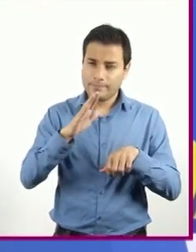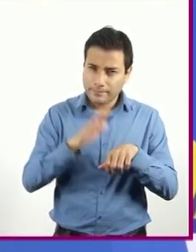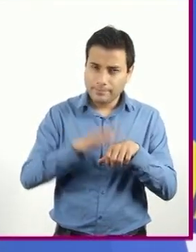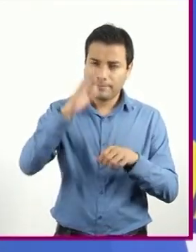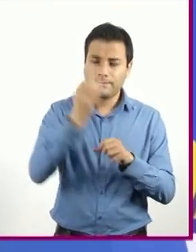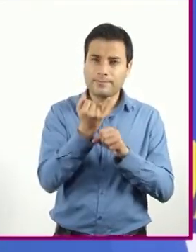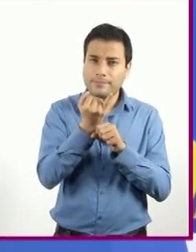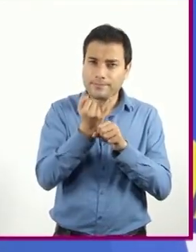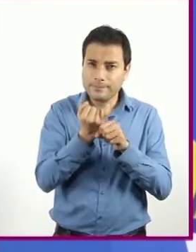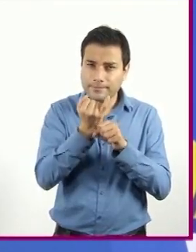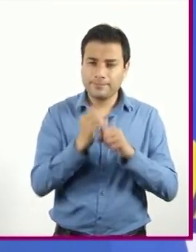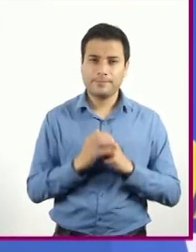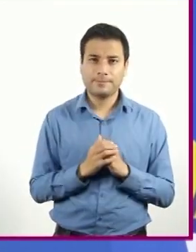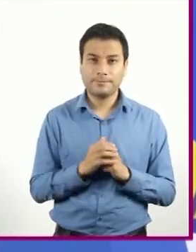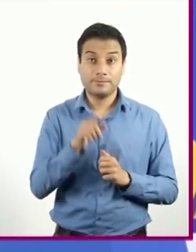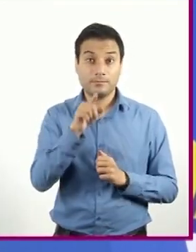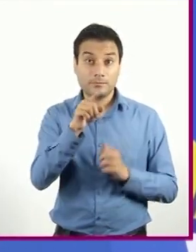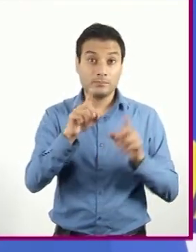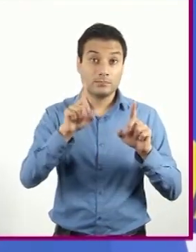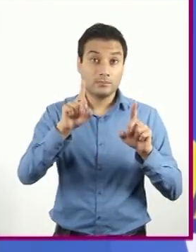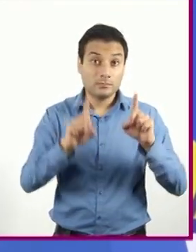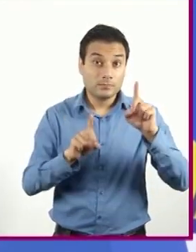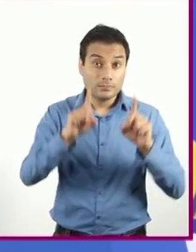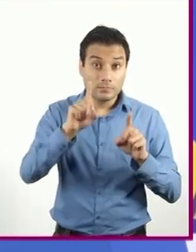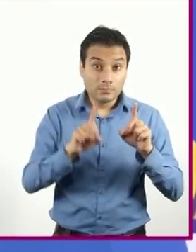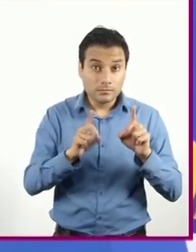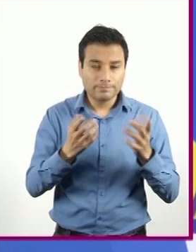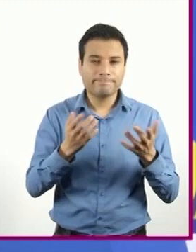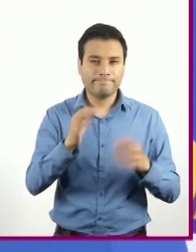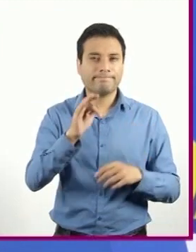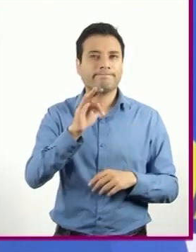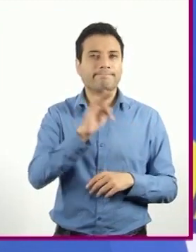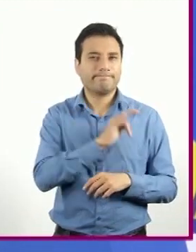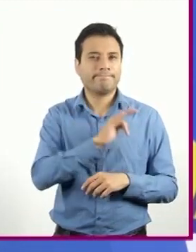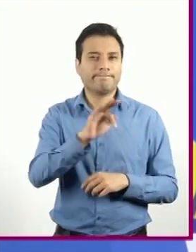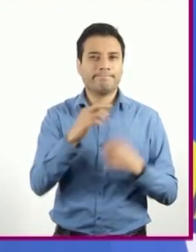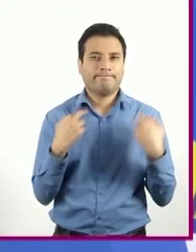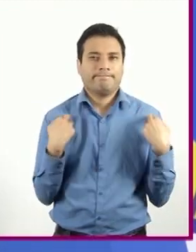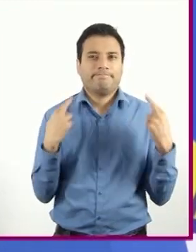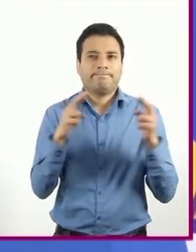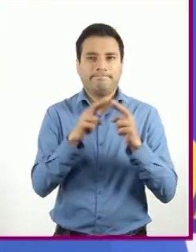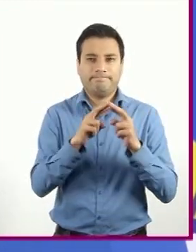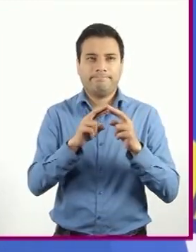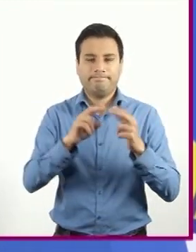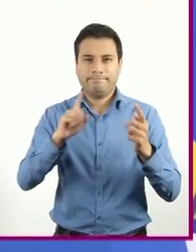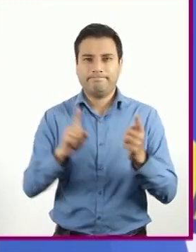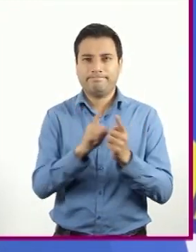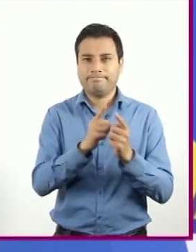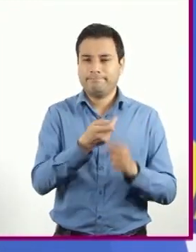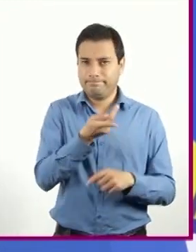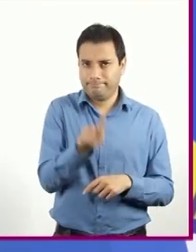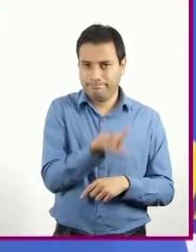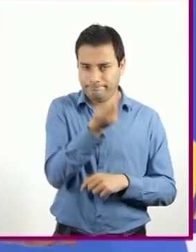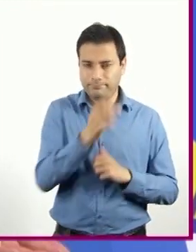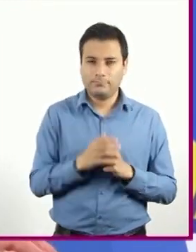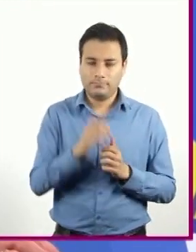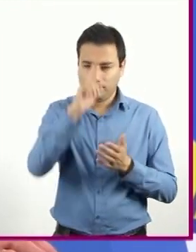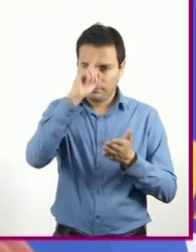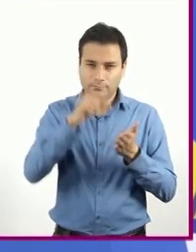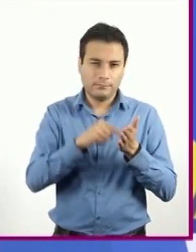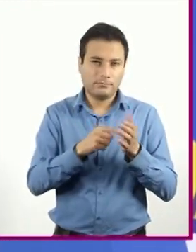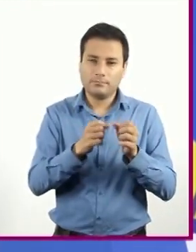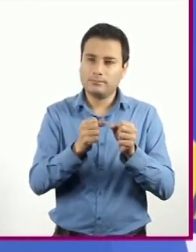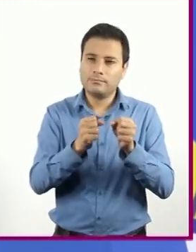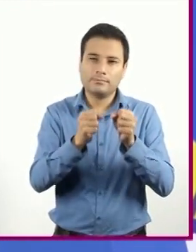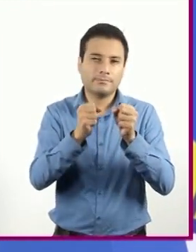información. Si tienen dudas, acérquense a su maestra o maestro con seguridad les